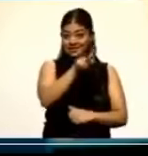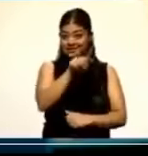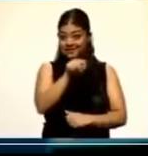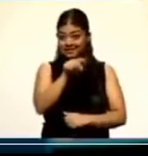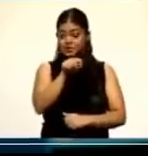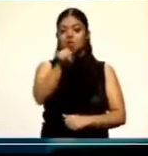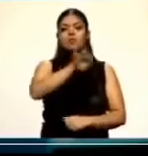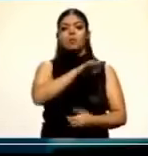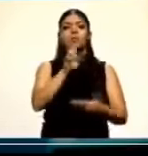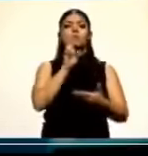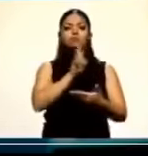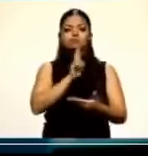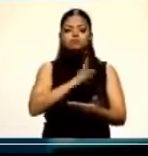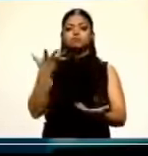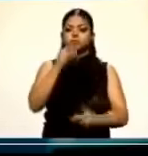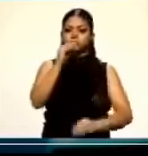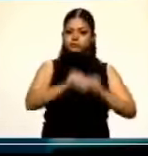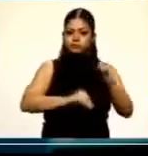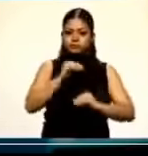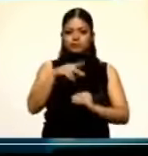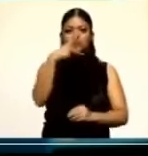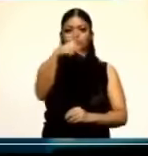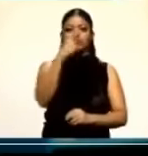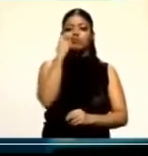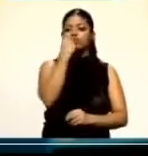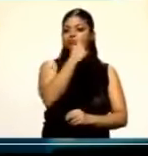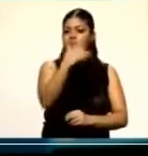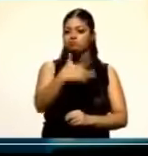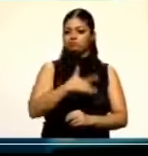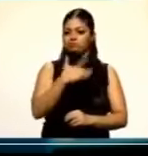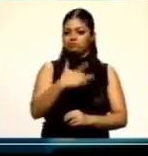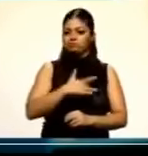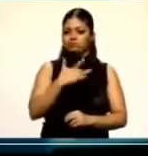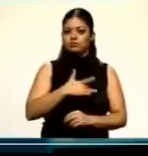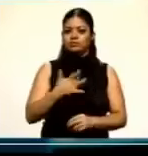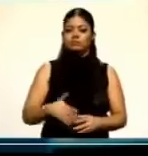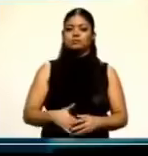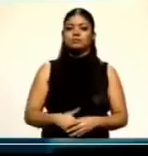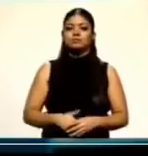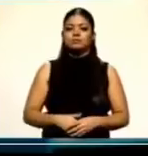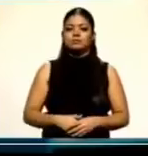puedas responderlas y hacerlas a tu ritmo.